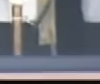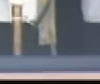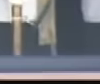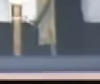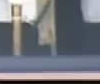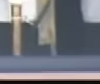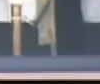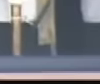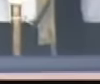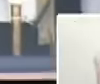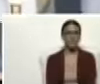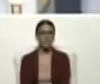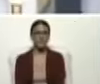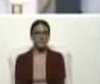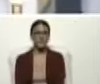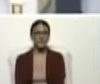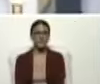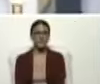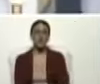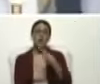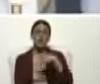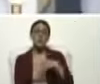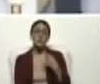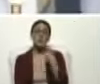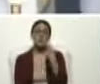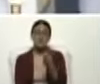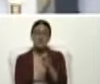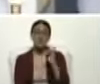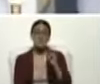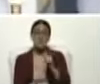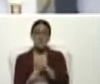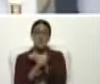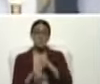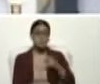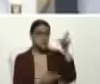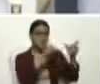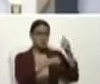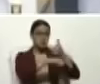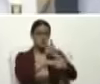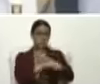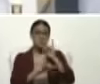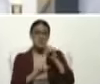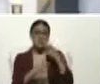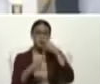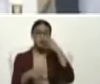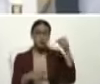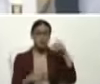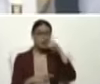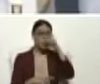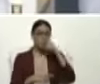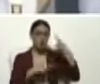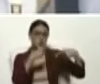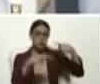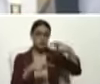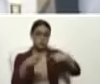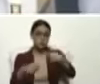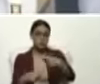Patriótica, podemos decir Miranda, Cristóbal, Bolívar,